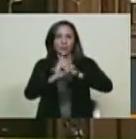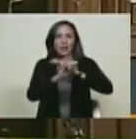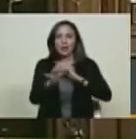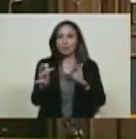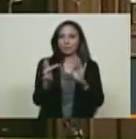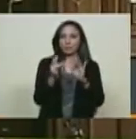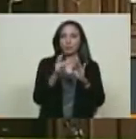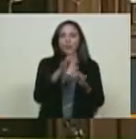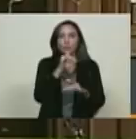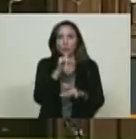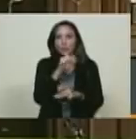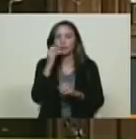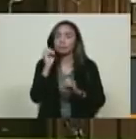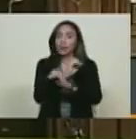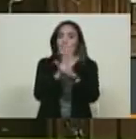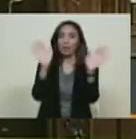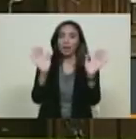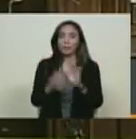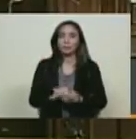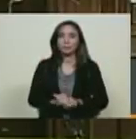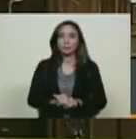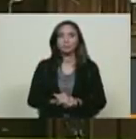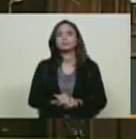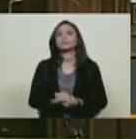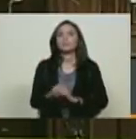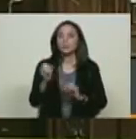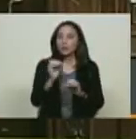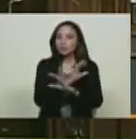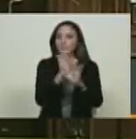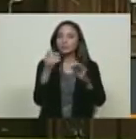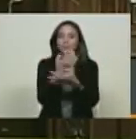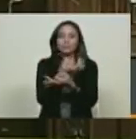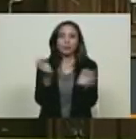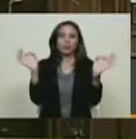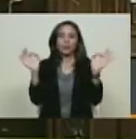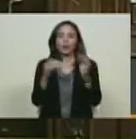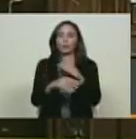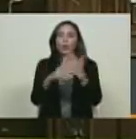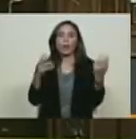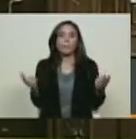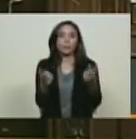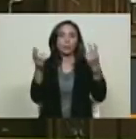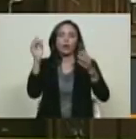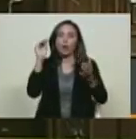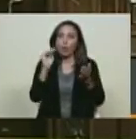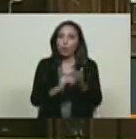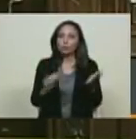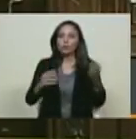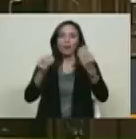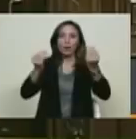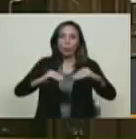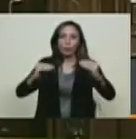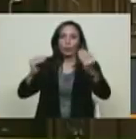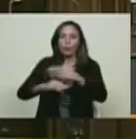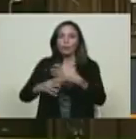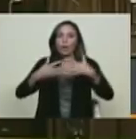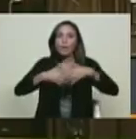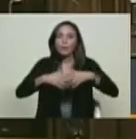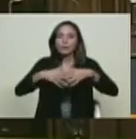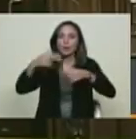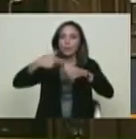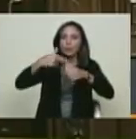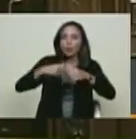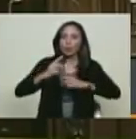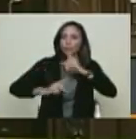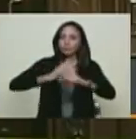y son muy claros. Ha habido un éxito, una nueva victoria del acuerdo OPEC-NOPEC